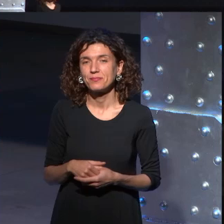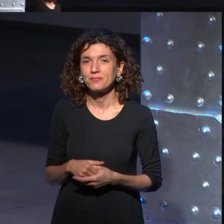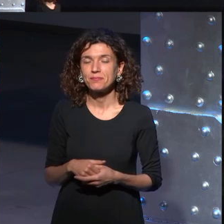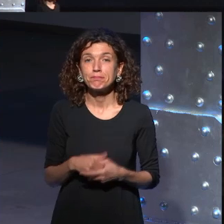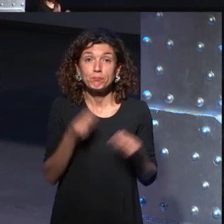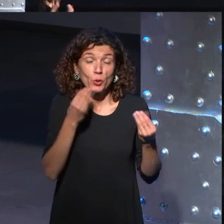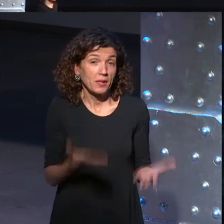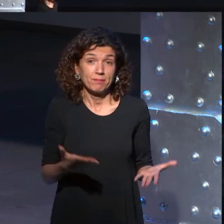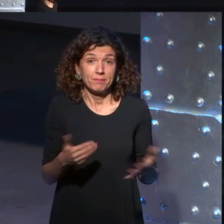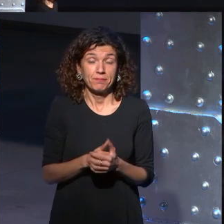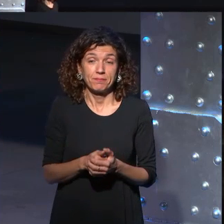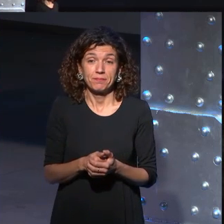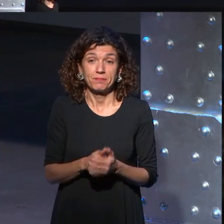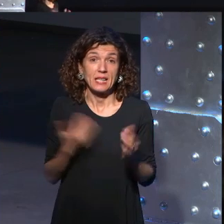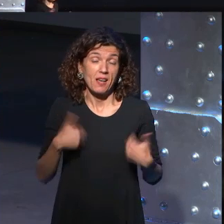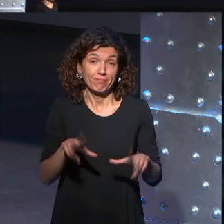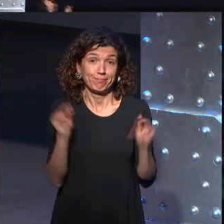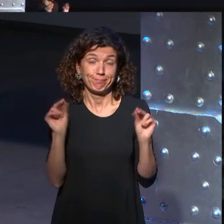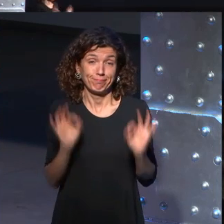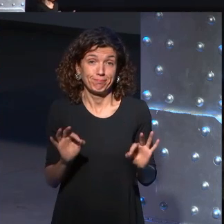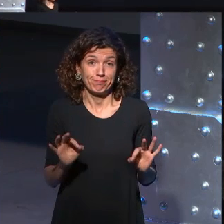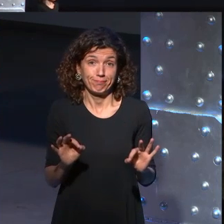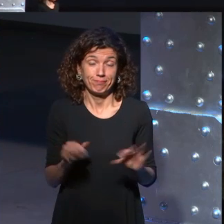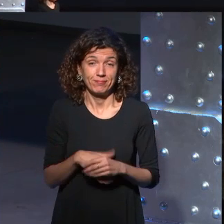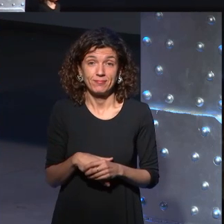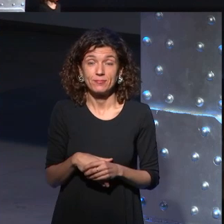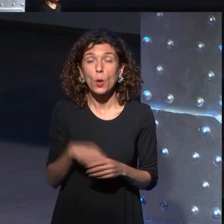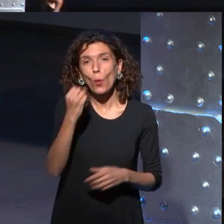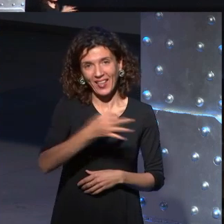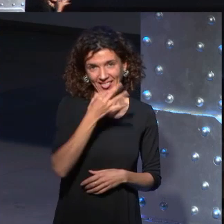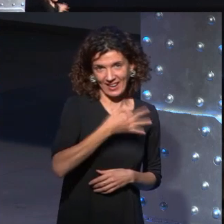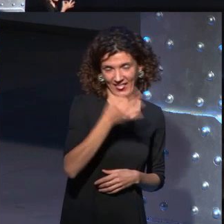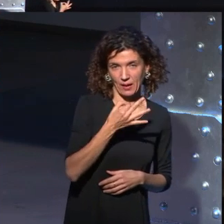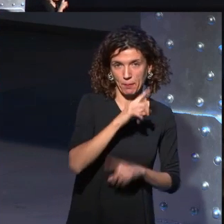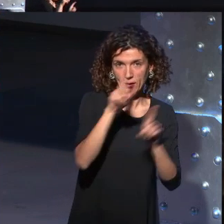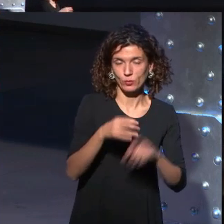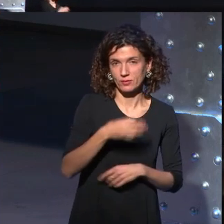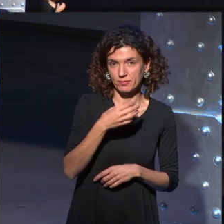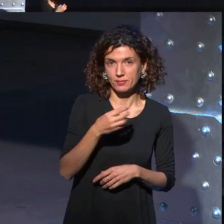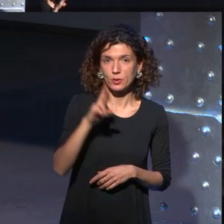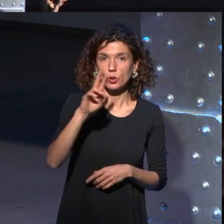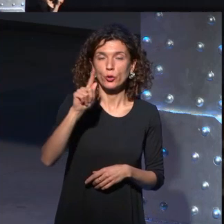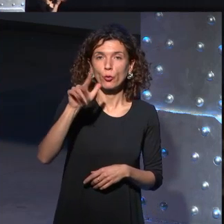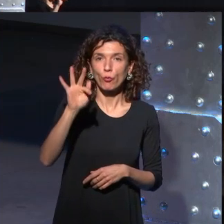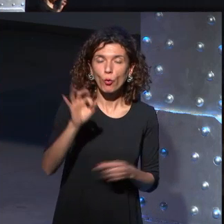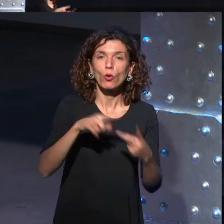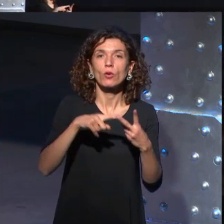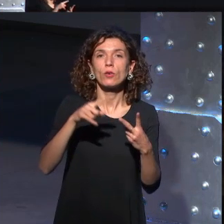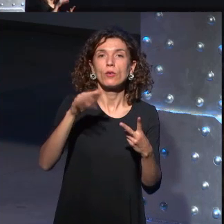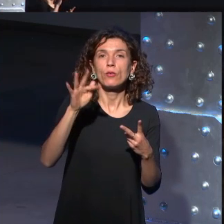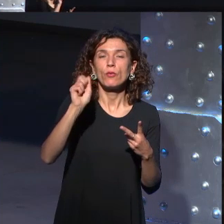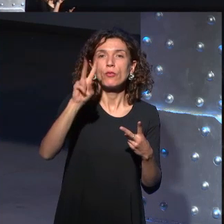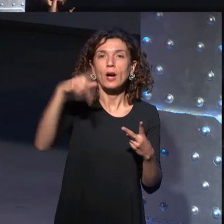Pues muy bien. Pues lo dejamos Mira. aquí, ¿no? Buenas tardes. Y se lea Shakespeare, Rulfo, Wagner.